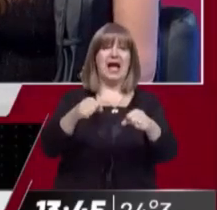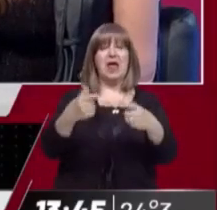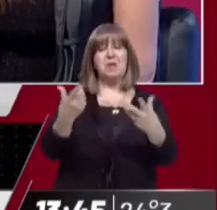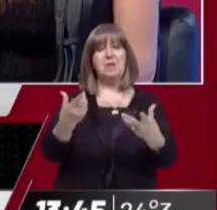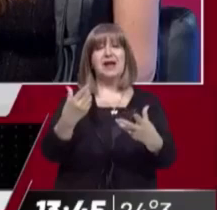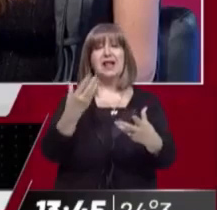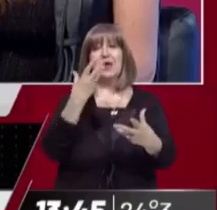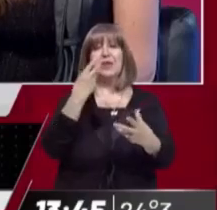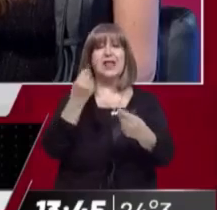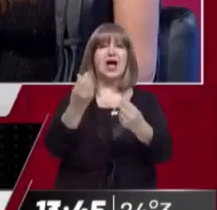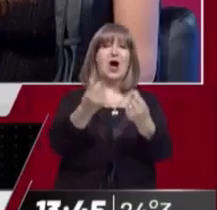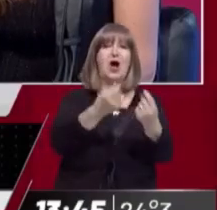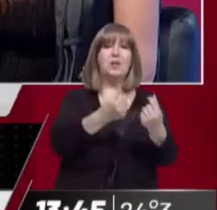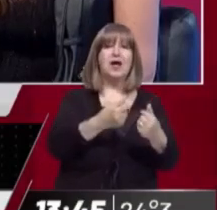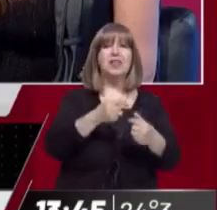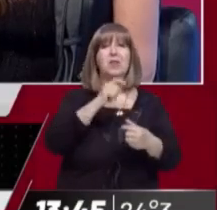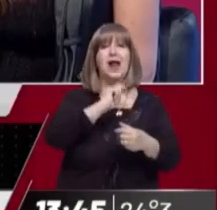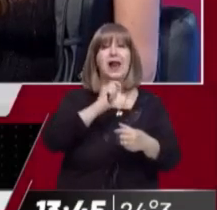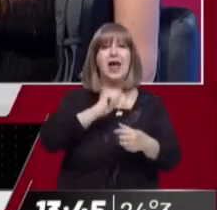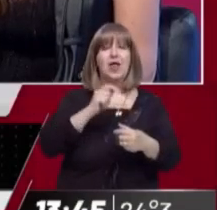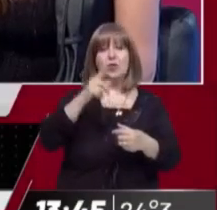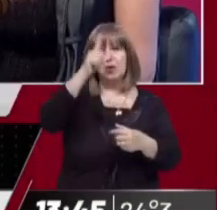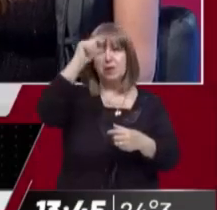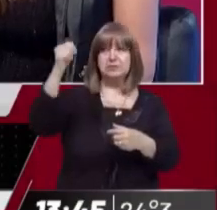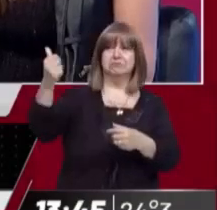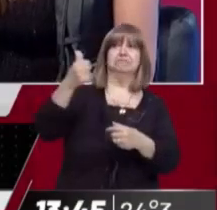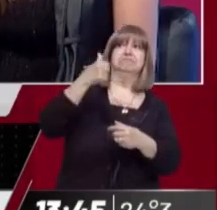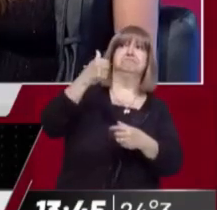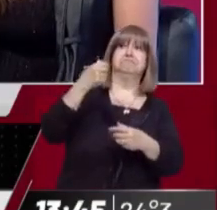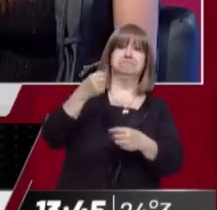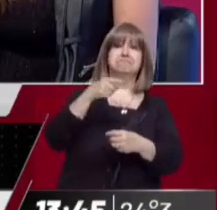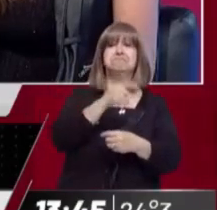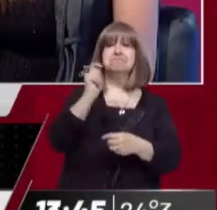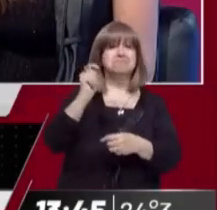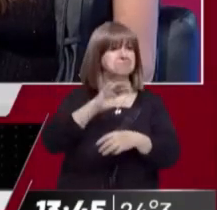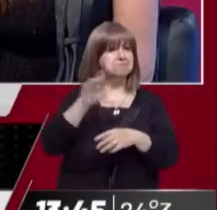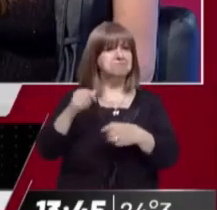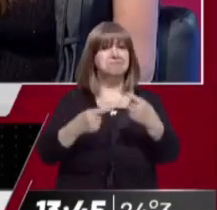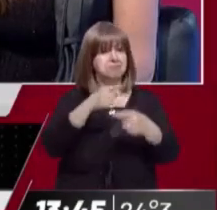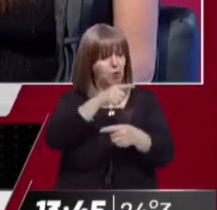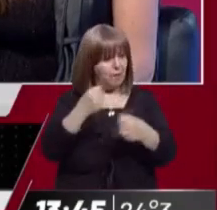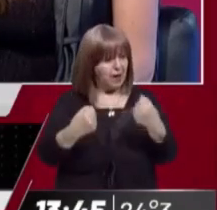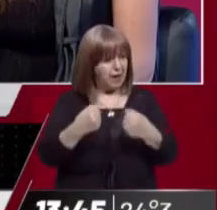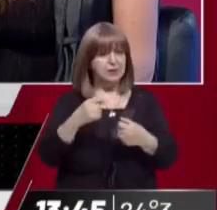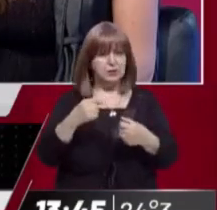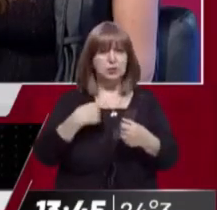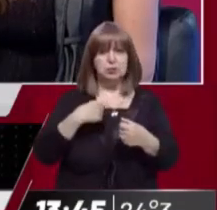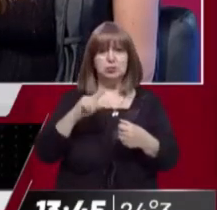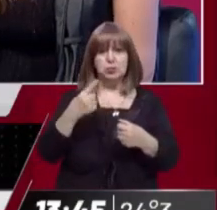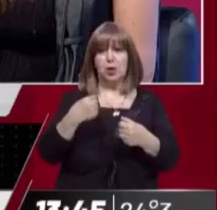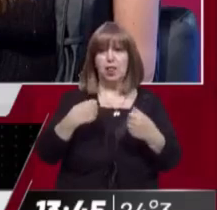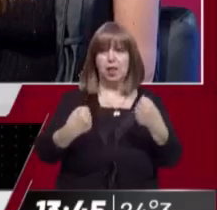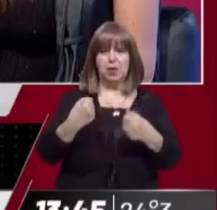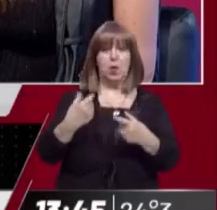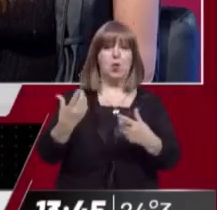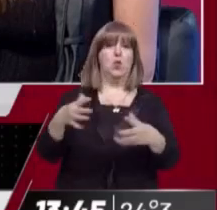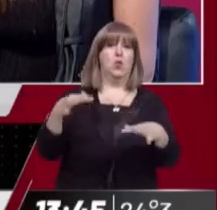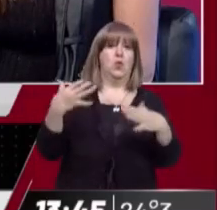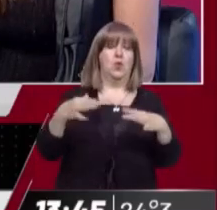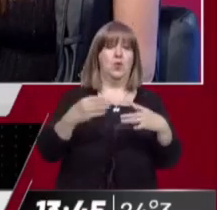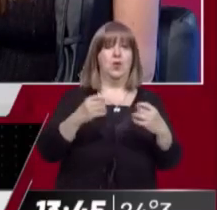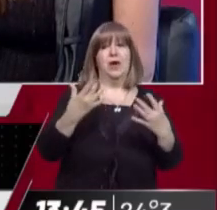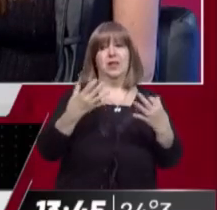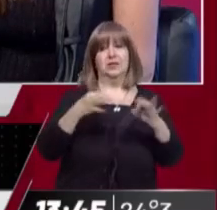contacto no como hay muchos autos ya la Argentina que los tienen que no hace falta ponerla eh digamos ninguna cerradura ni nada